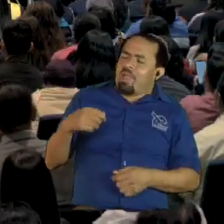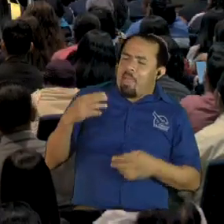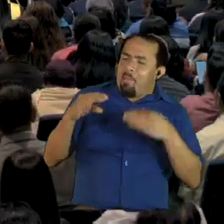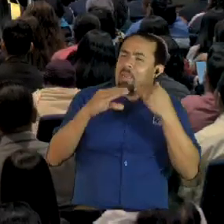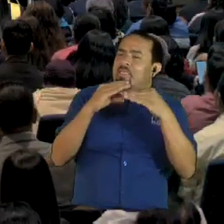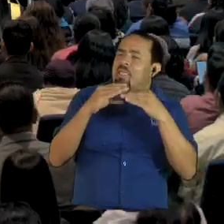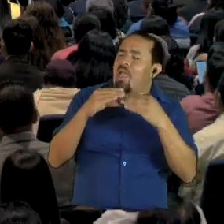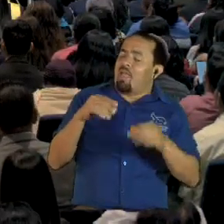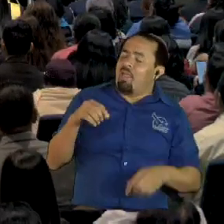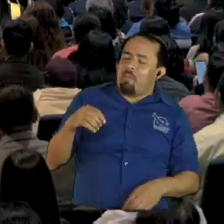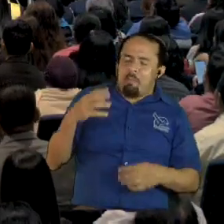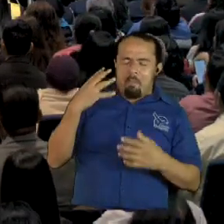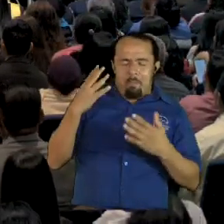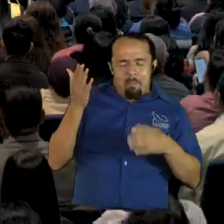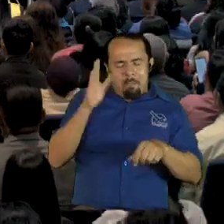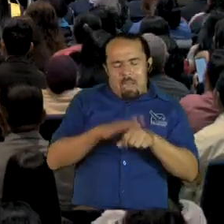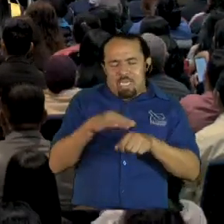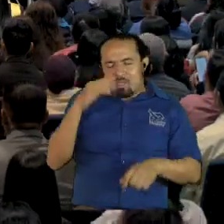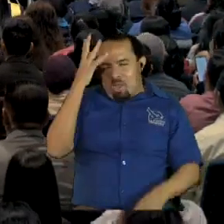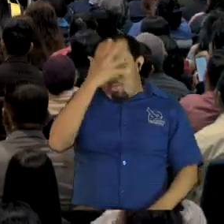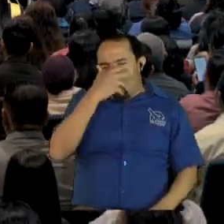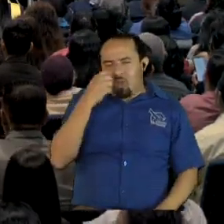Ya me lo había dicho el diablo, le.